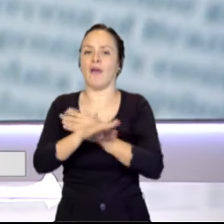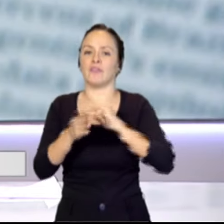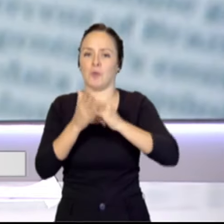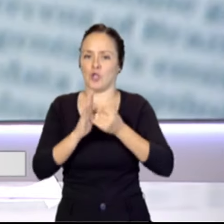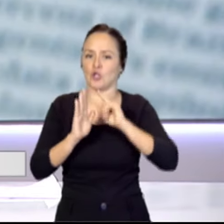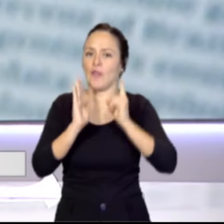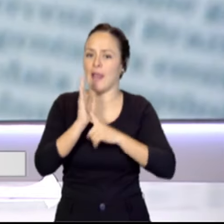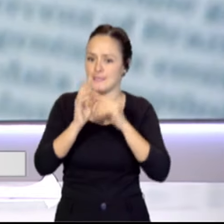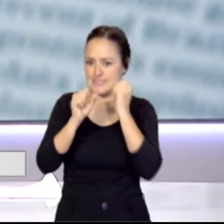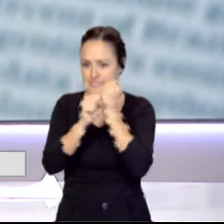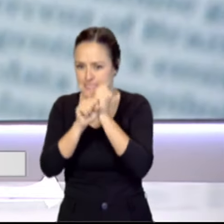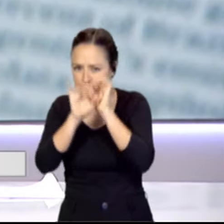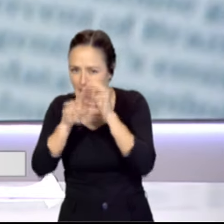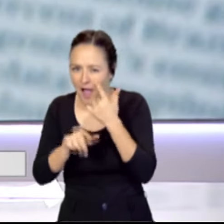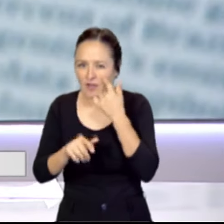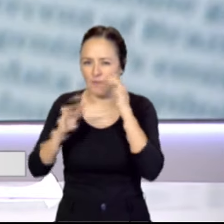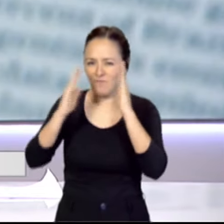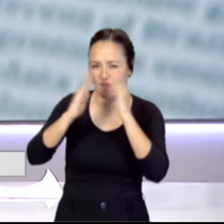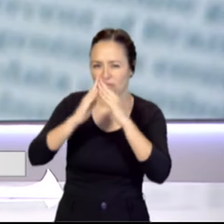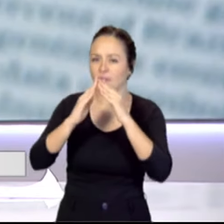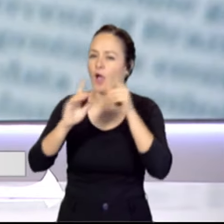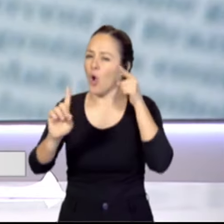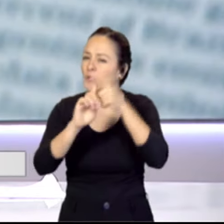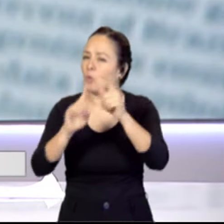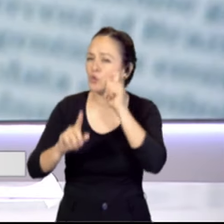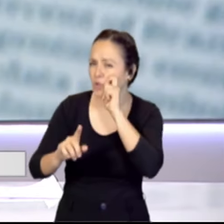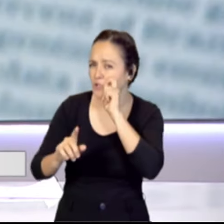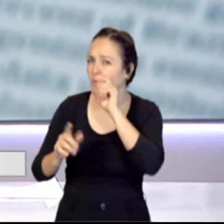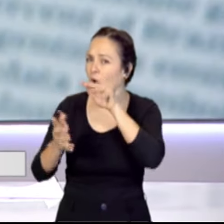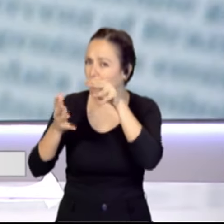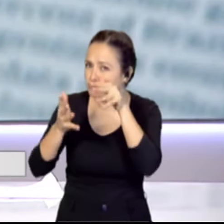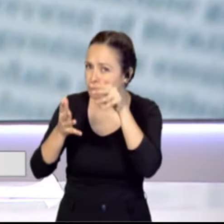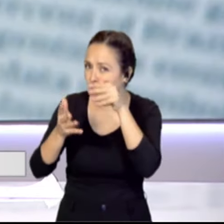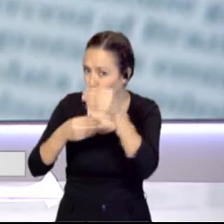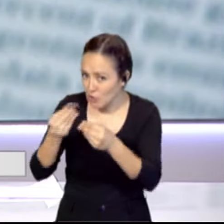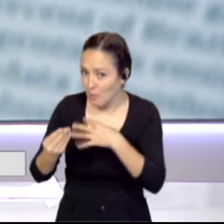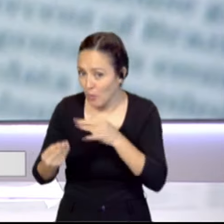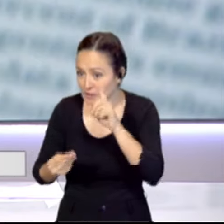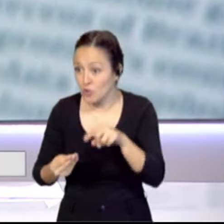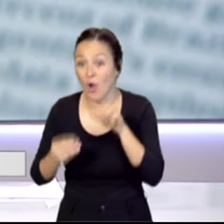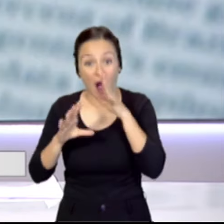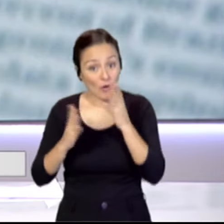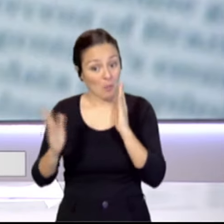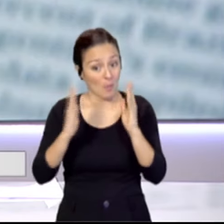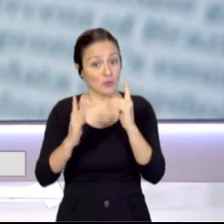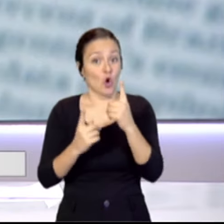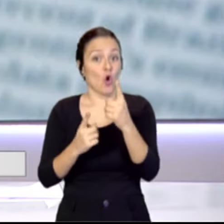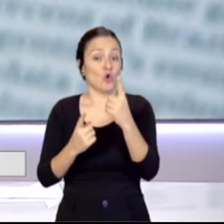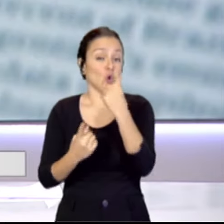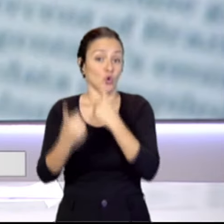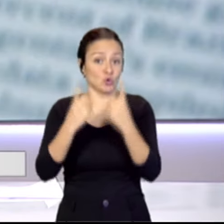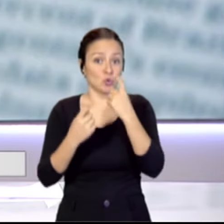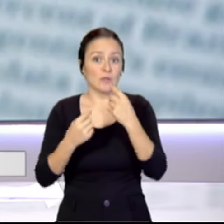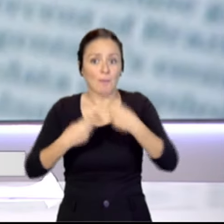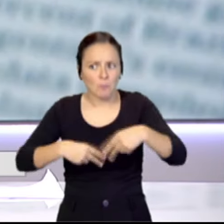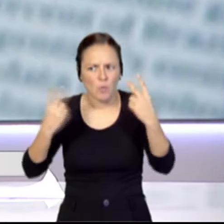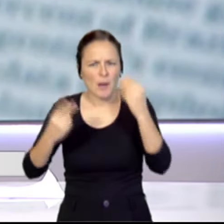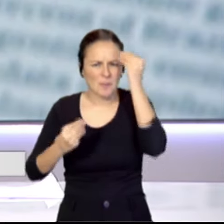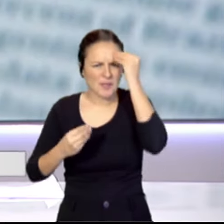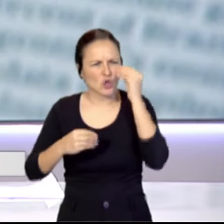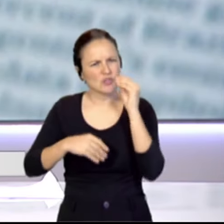del uso de las viviendas para finest turísticos está en consulta pública se ha eh alargado 5 días más creo que